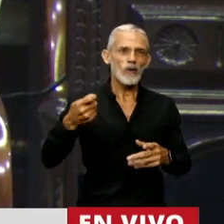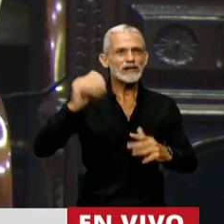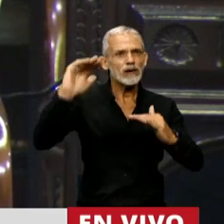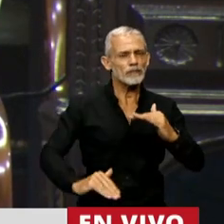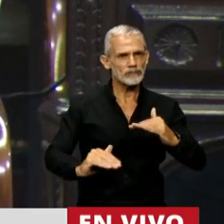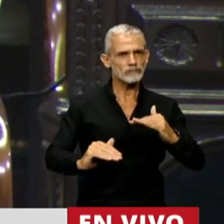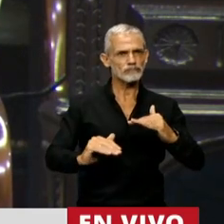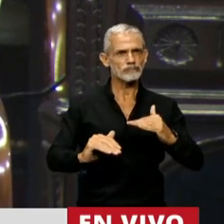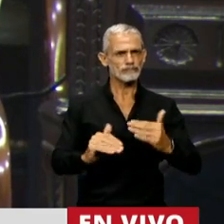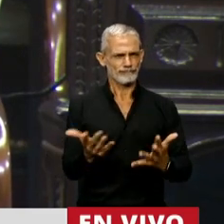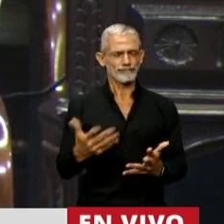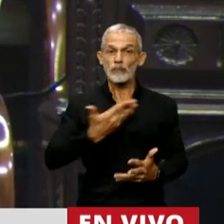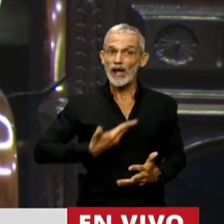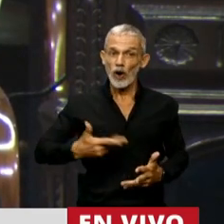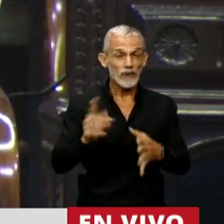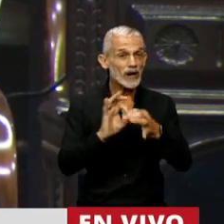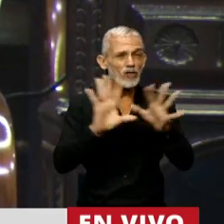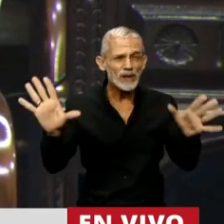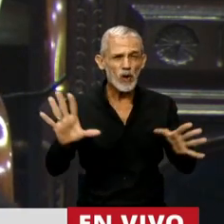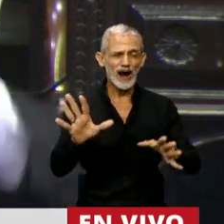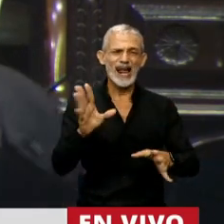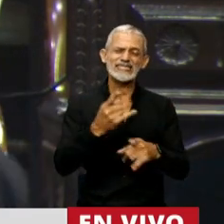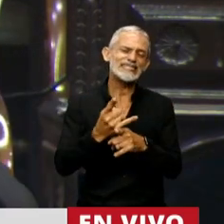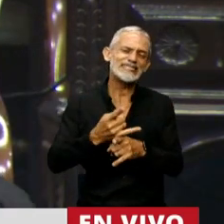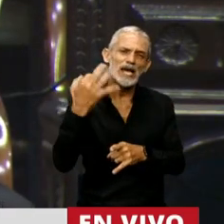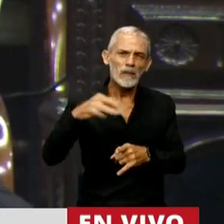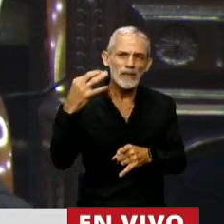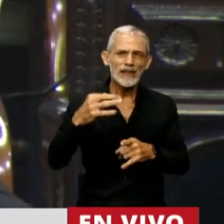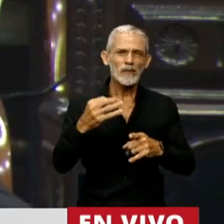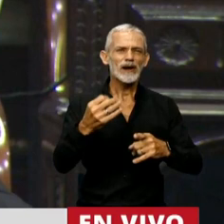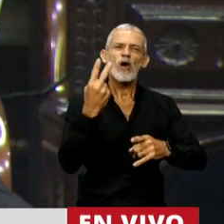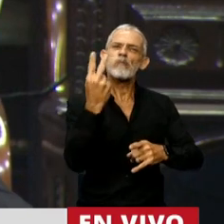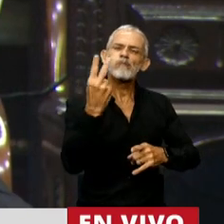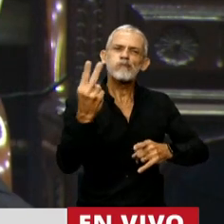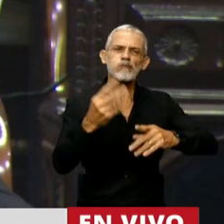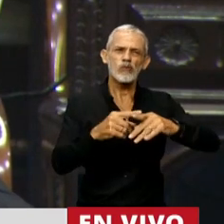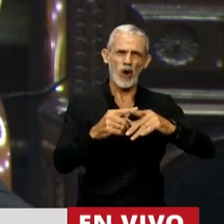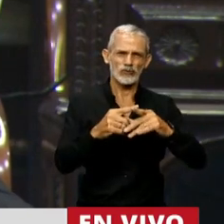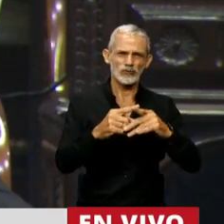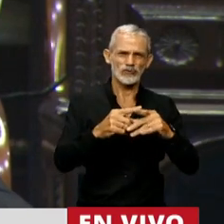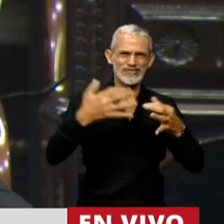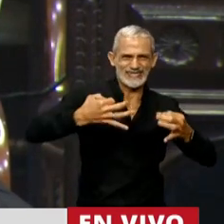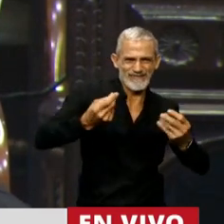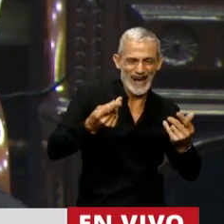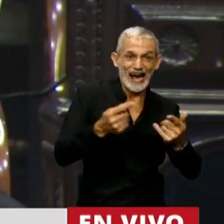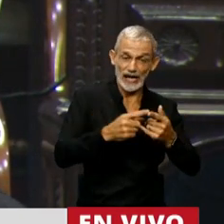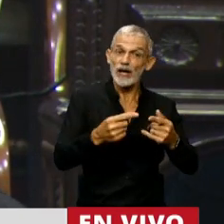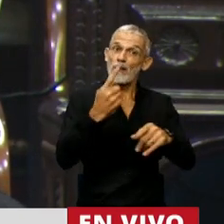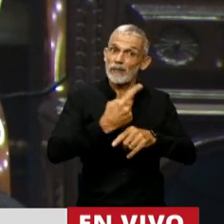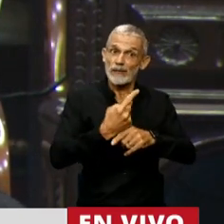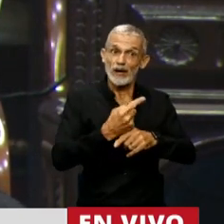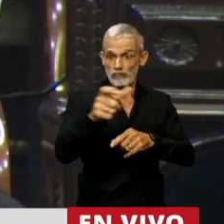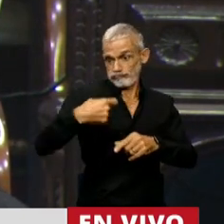jubilaciones. Los gobiernos en democracia, presidente, tienen que tener una doble legitimidad, de origen, es decir, ser electos por el